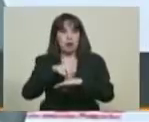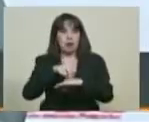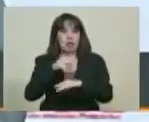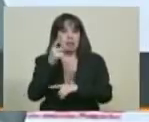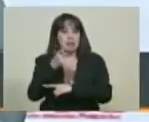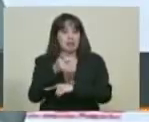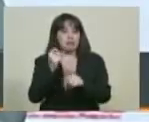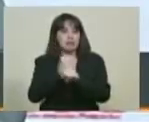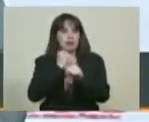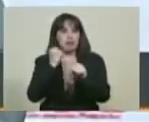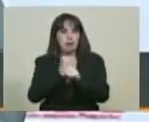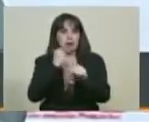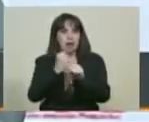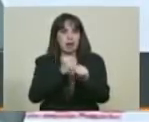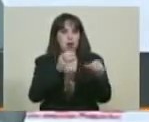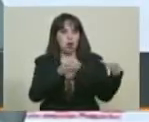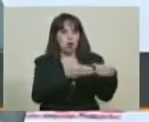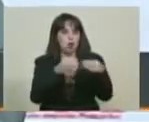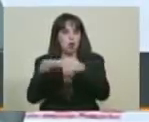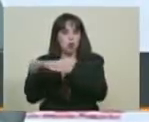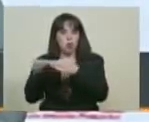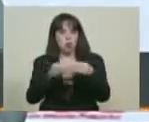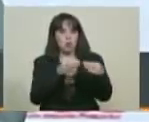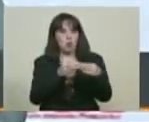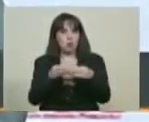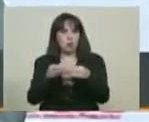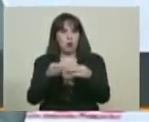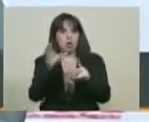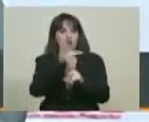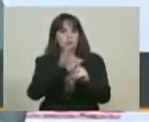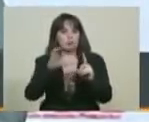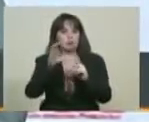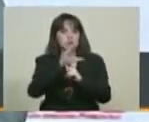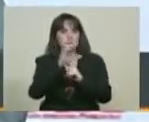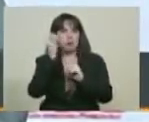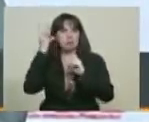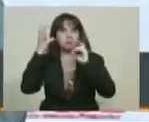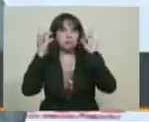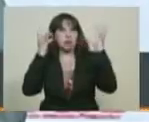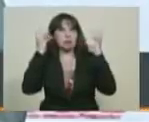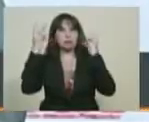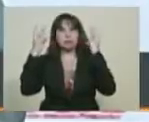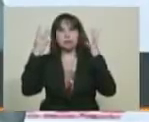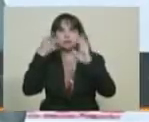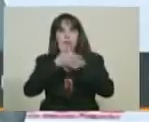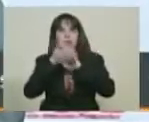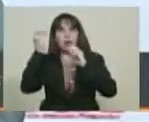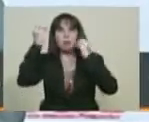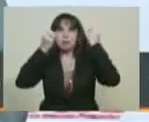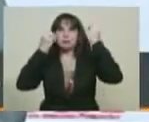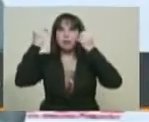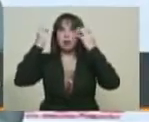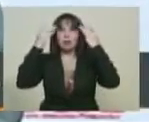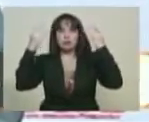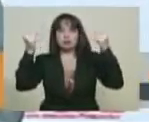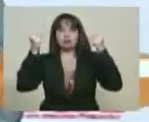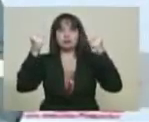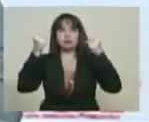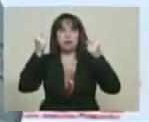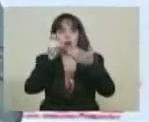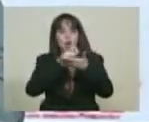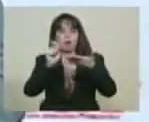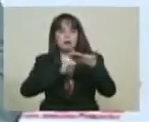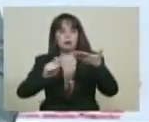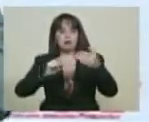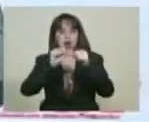trabajo entre los sectores de la cultura, de los creadores, de las creadoras, de los pensadores, de los intelectuales, de los escritores, de los